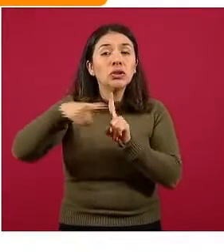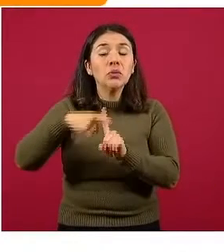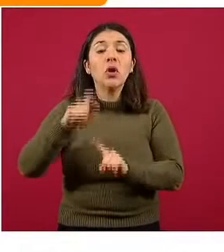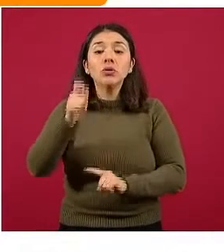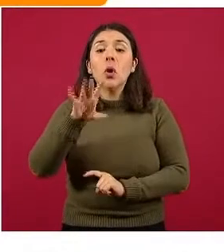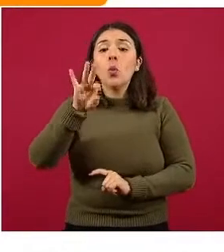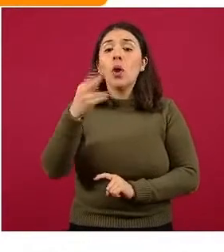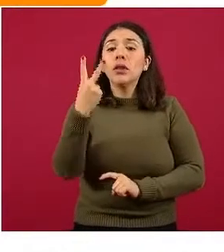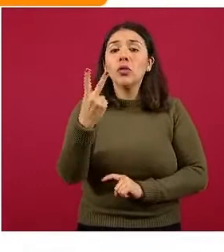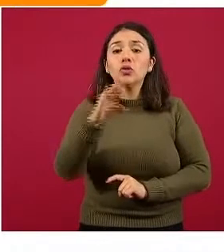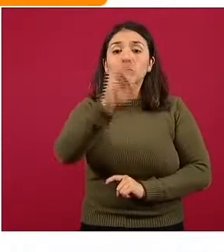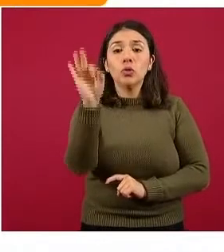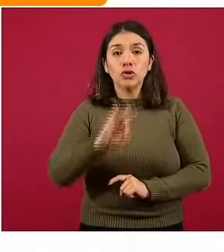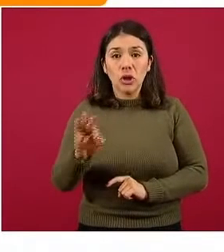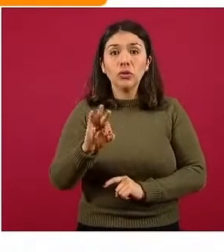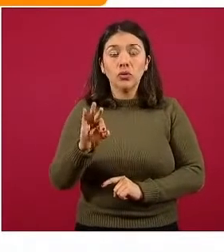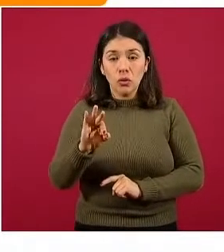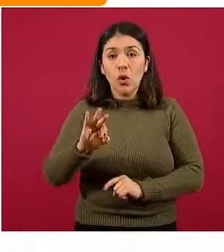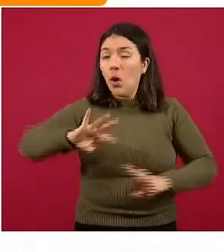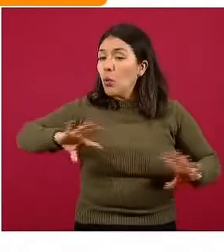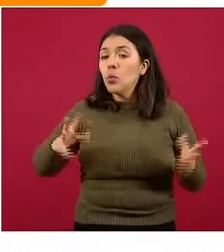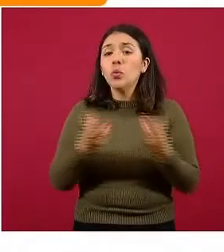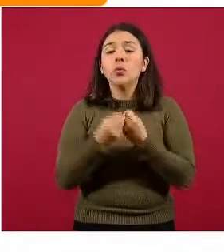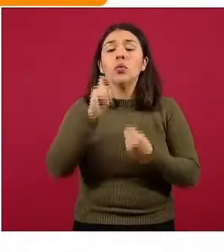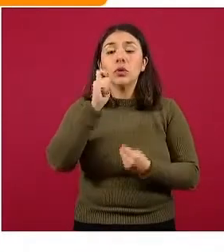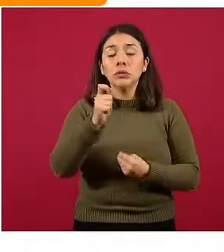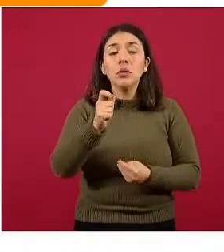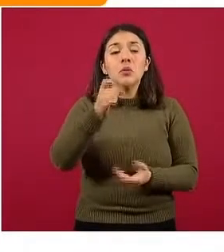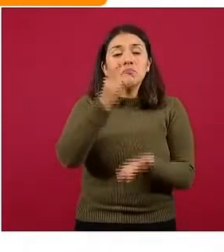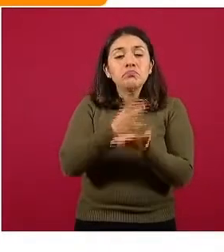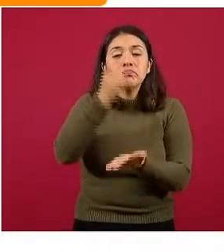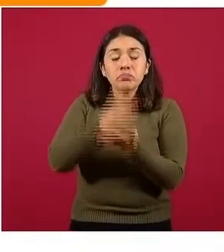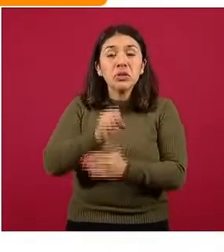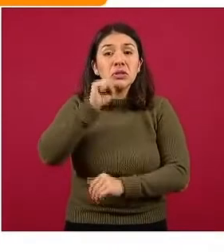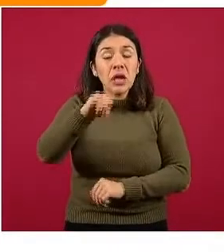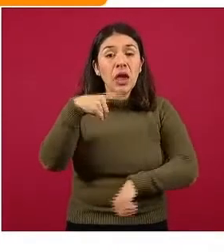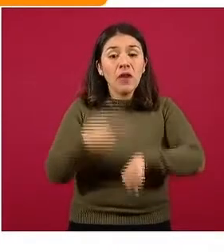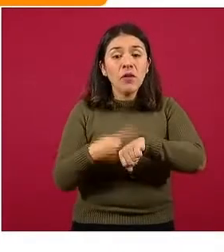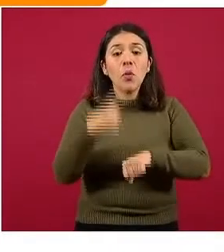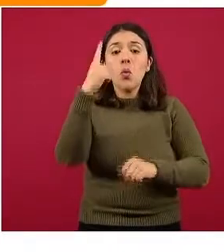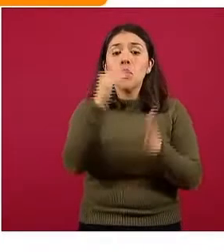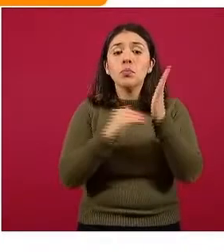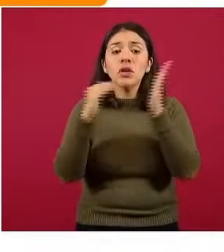del 42%. Un total de confirmados de